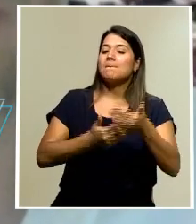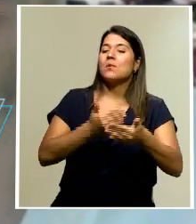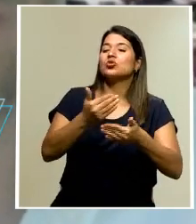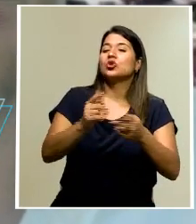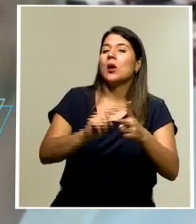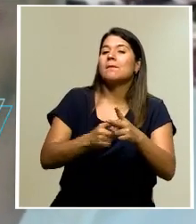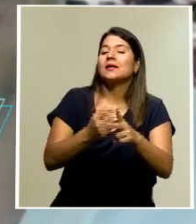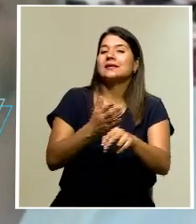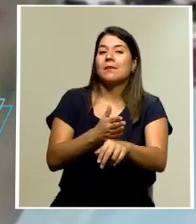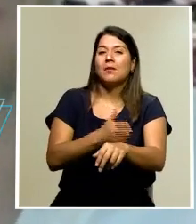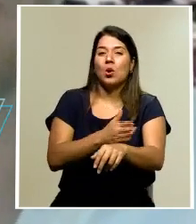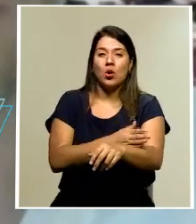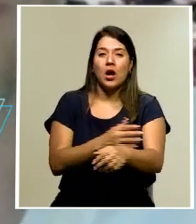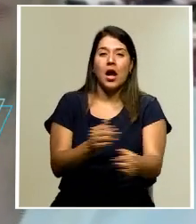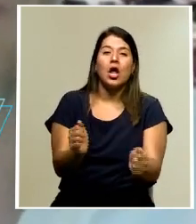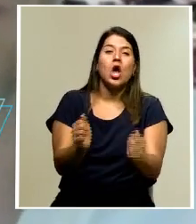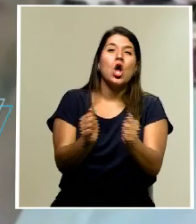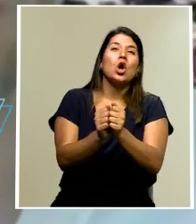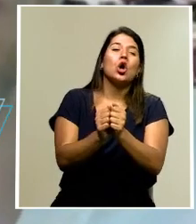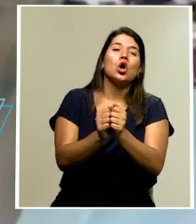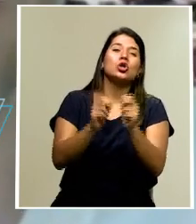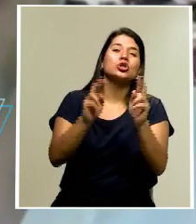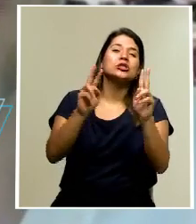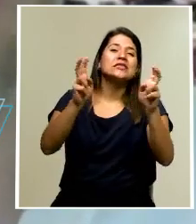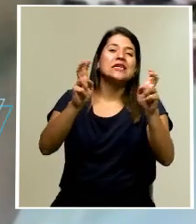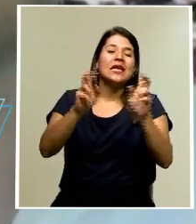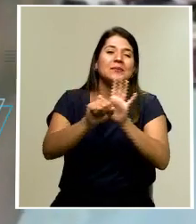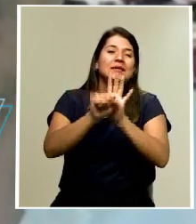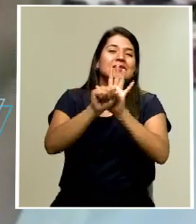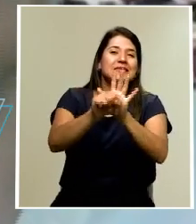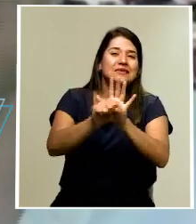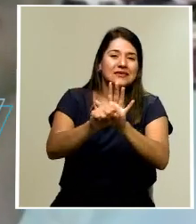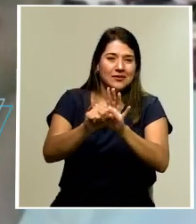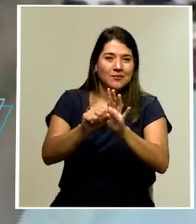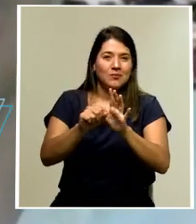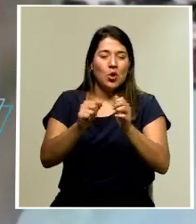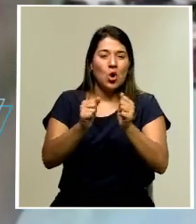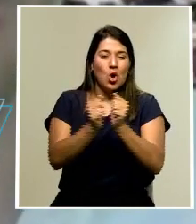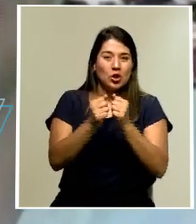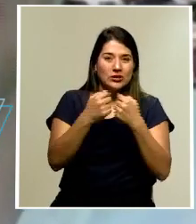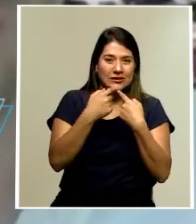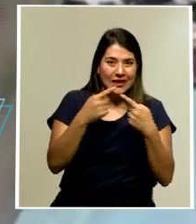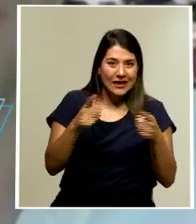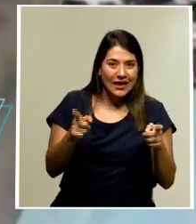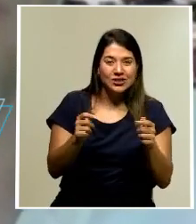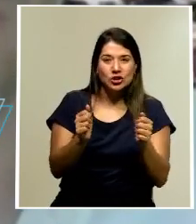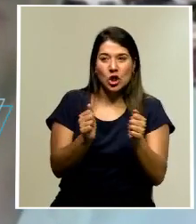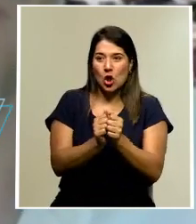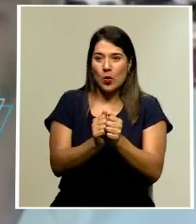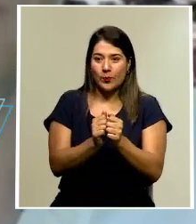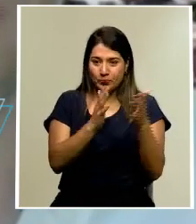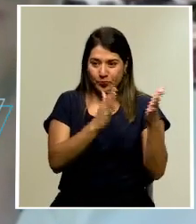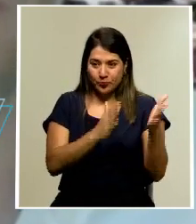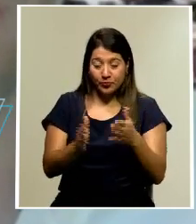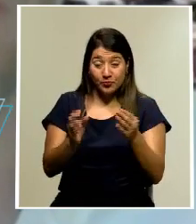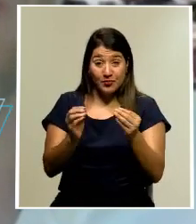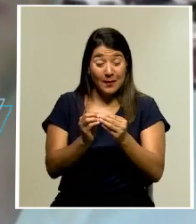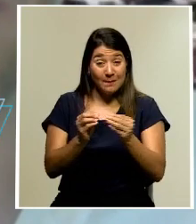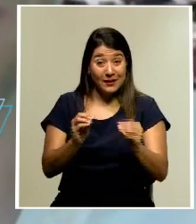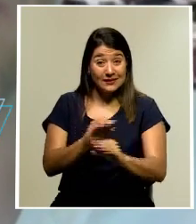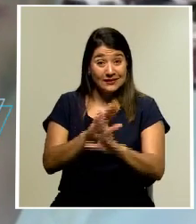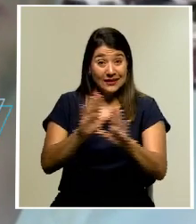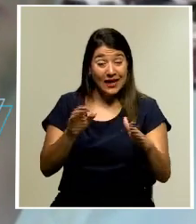puliéndose en eslogans, en señales, en guiños, en declaraciones, en definiciones.